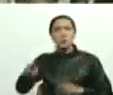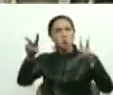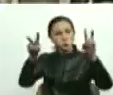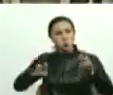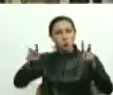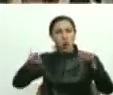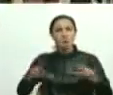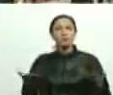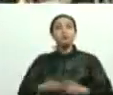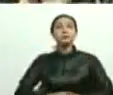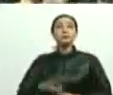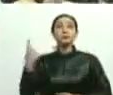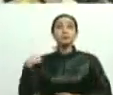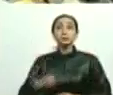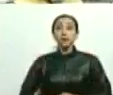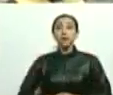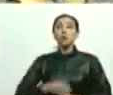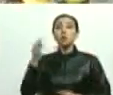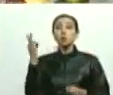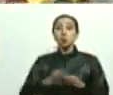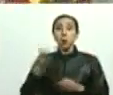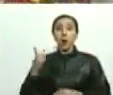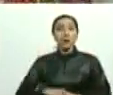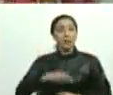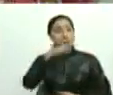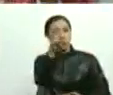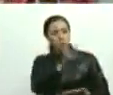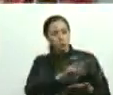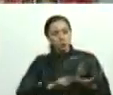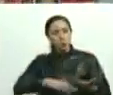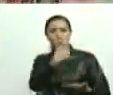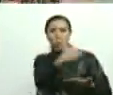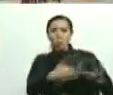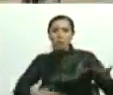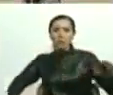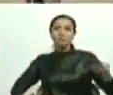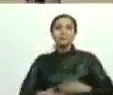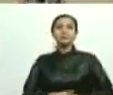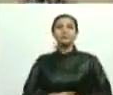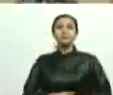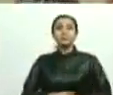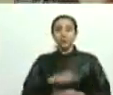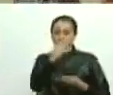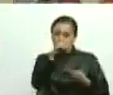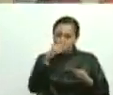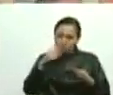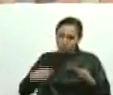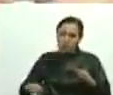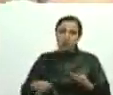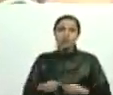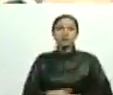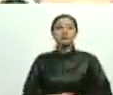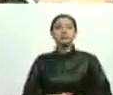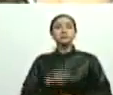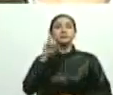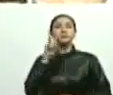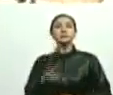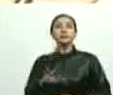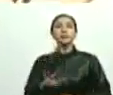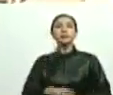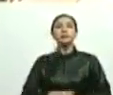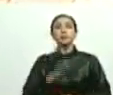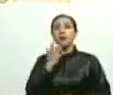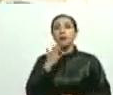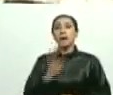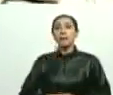Nosotros que hemos tenido la suerte de revisar todas las listas, revisar los escrutinios y ver, por ejemplo, presidente, que en el caso